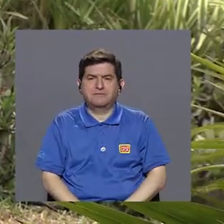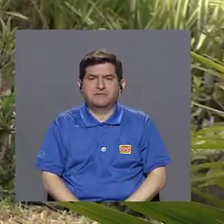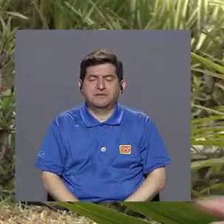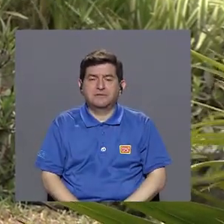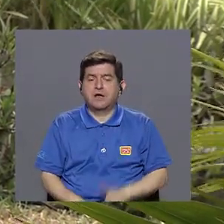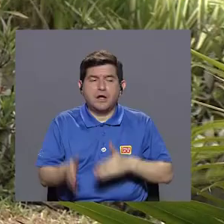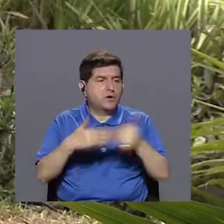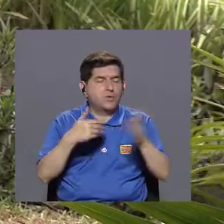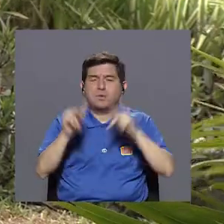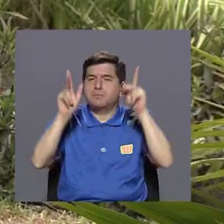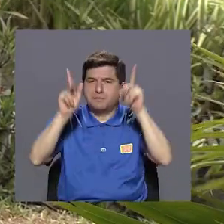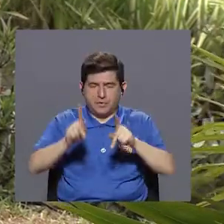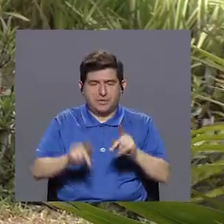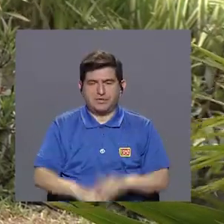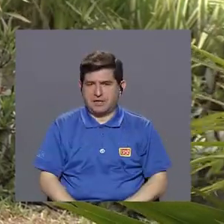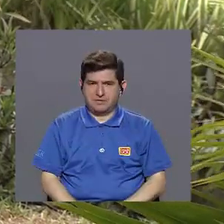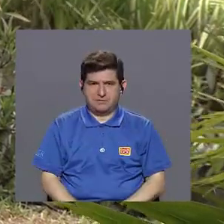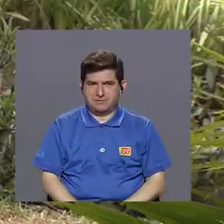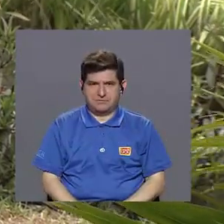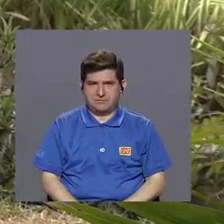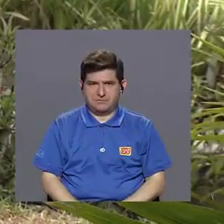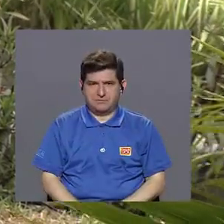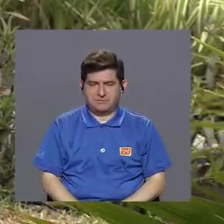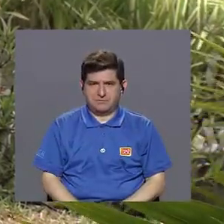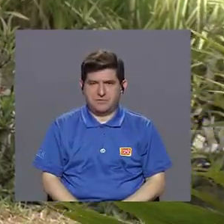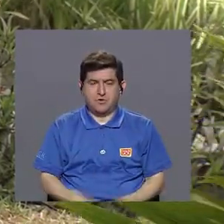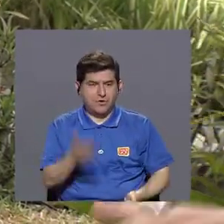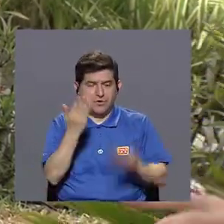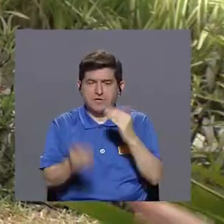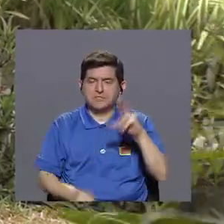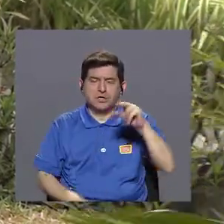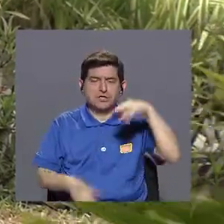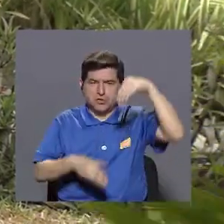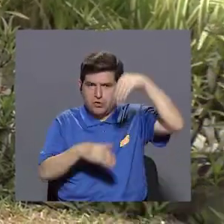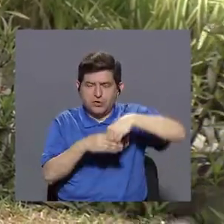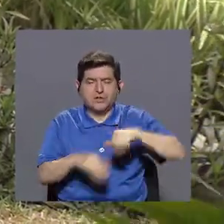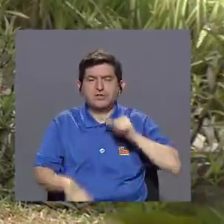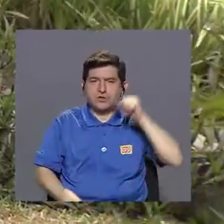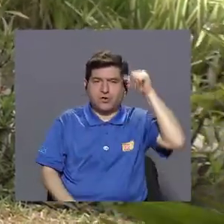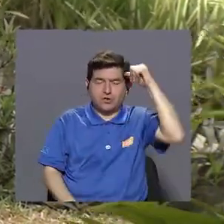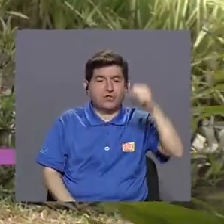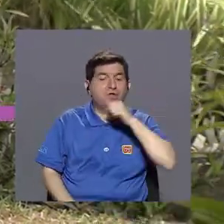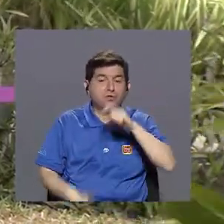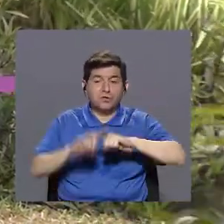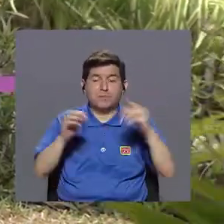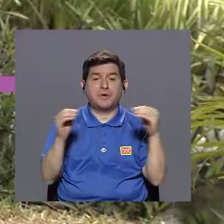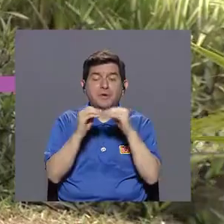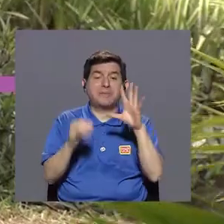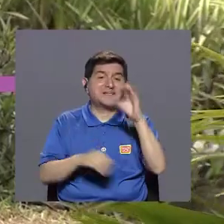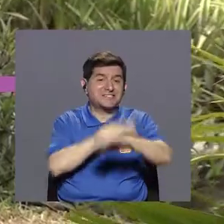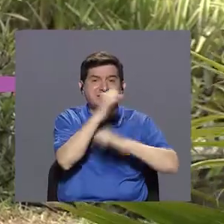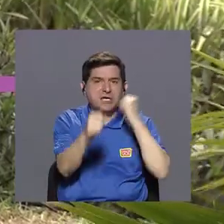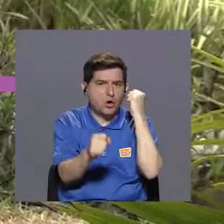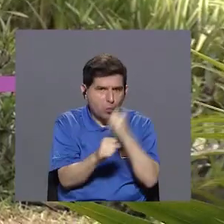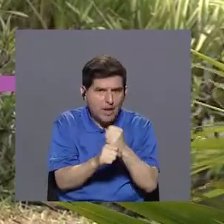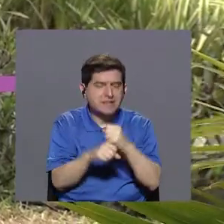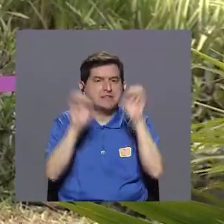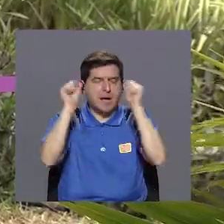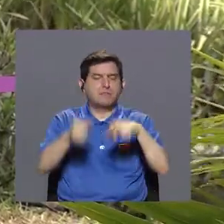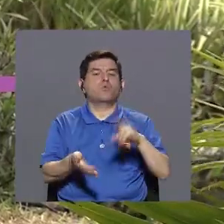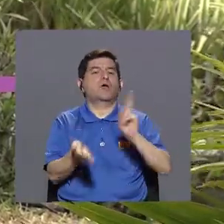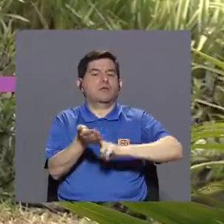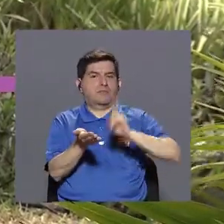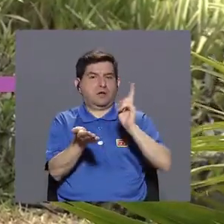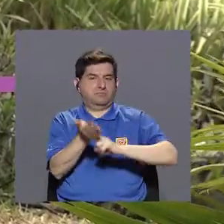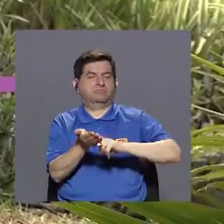eso cualquier persona, aunque no, digamos, no está entre el rango de adulto mayor, pero tiene más de 50 años,